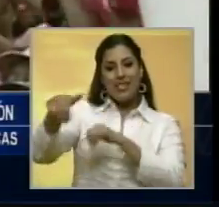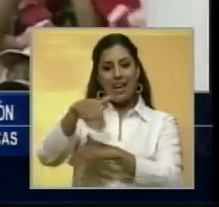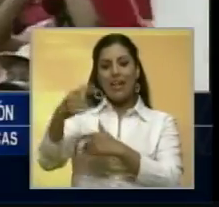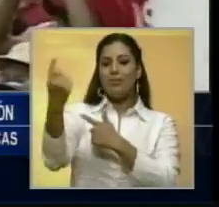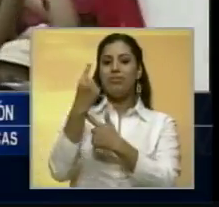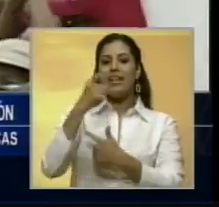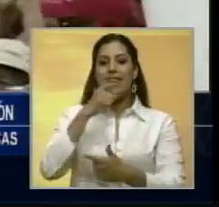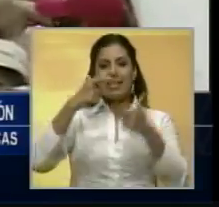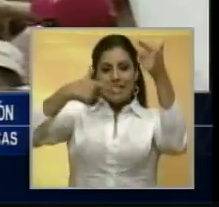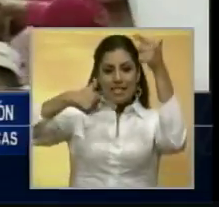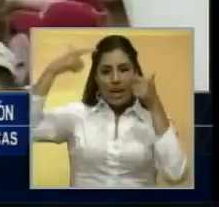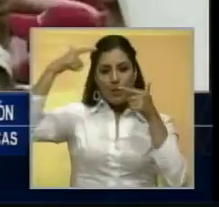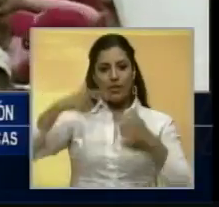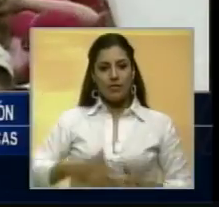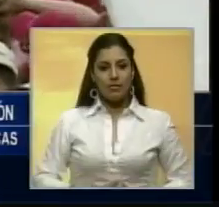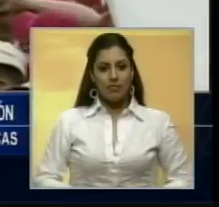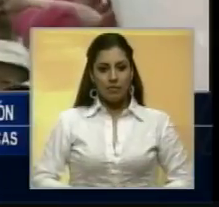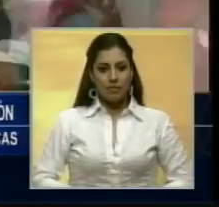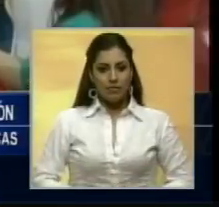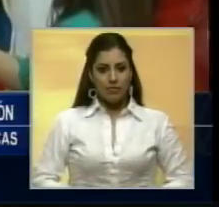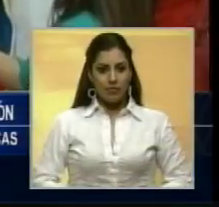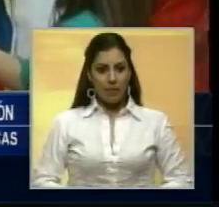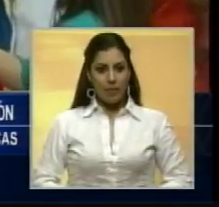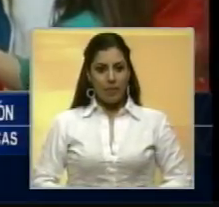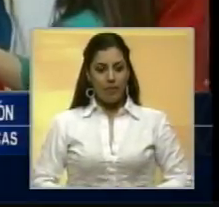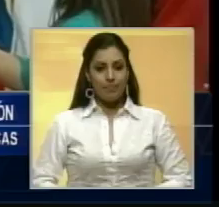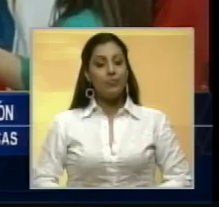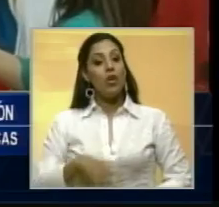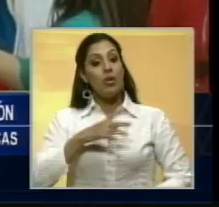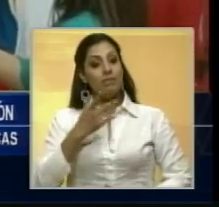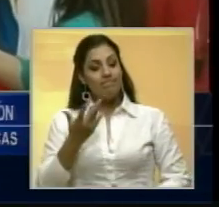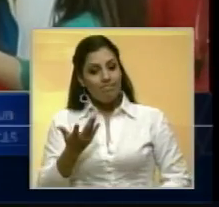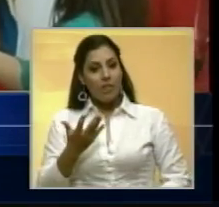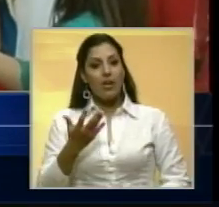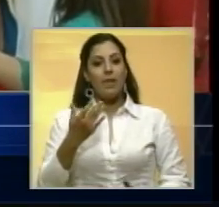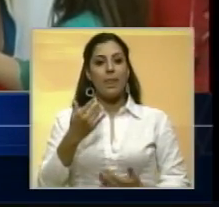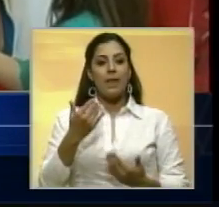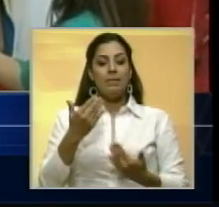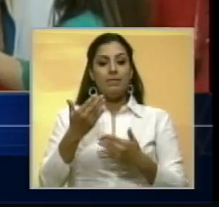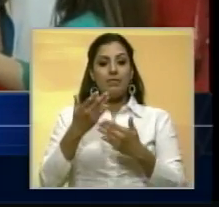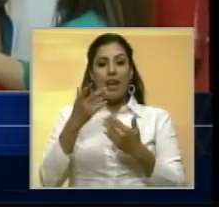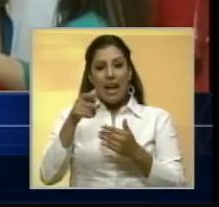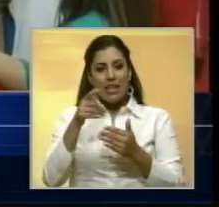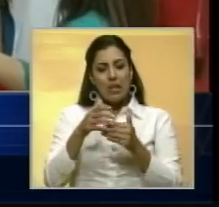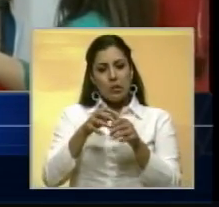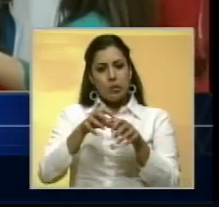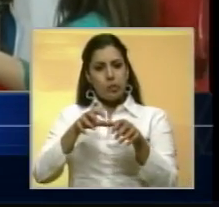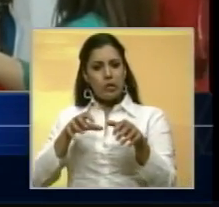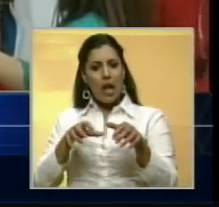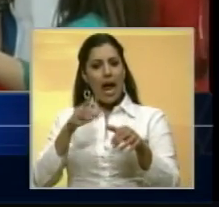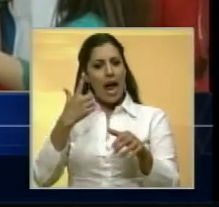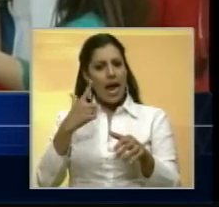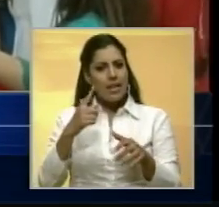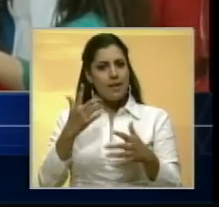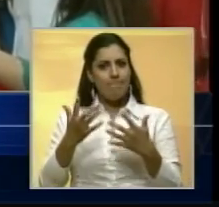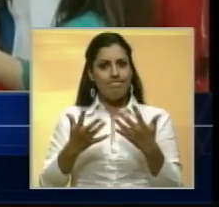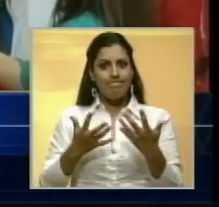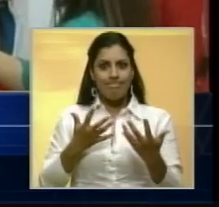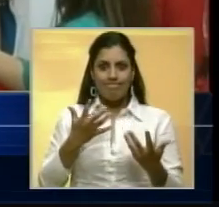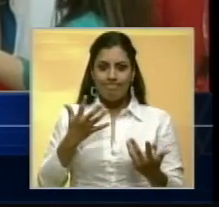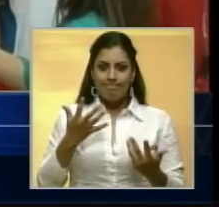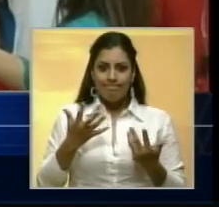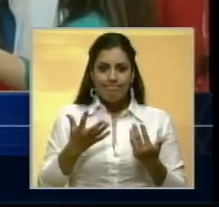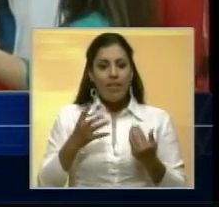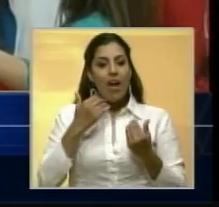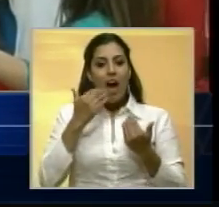del presidente Hugo Chávez. Bueno, los violentos han quedado aislados. Porque es con el pueblo solidario, con